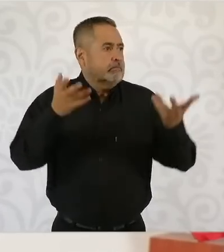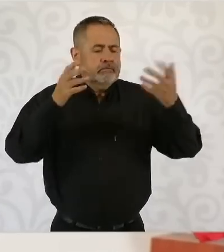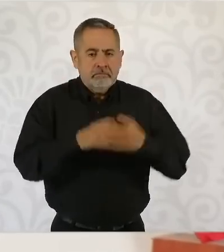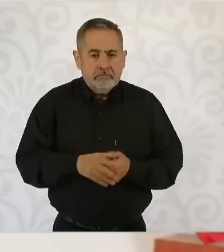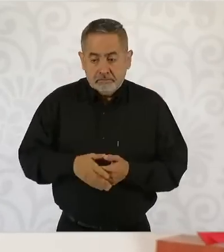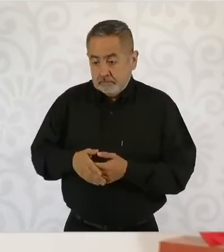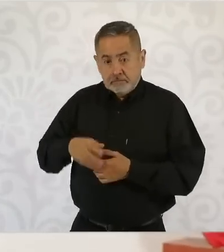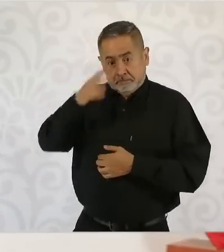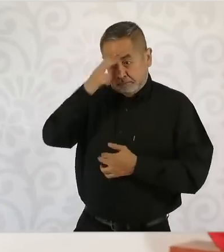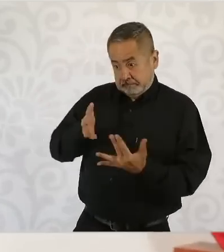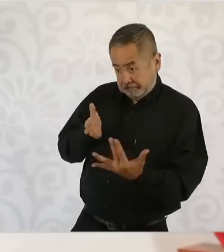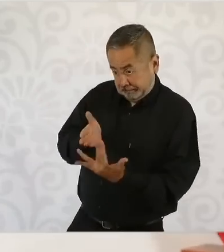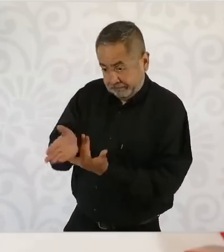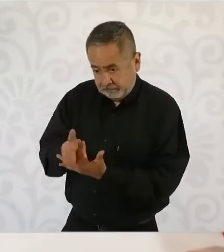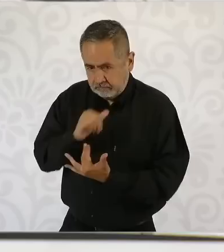México.